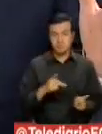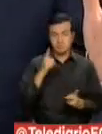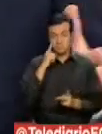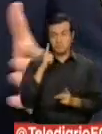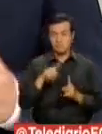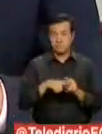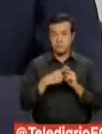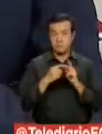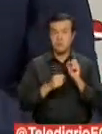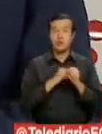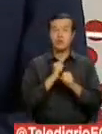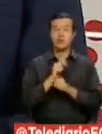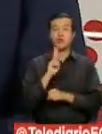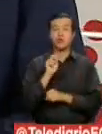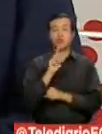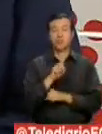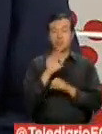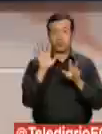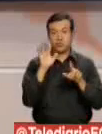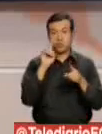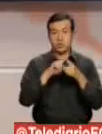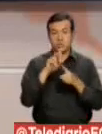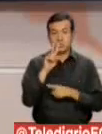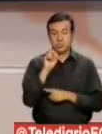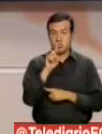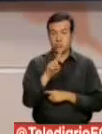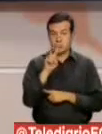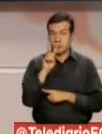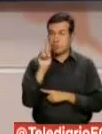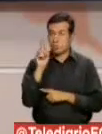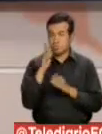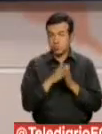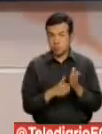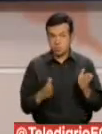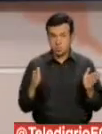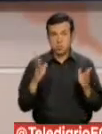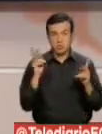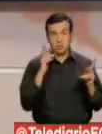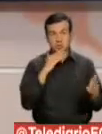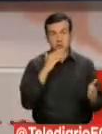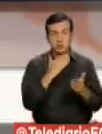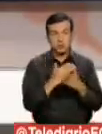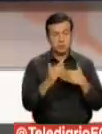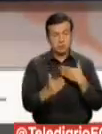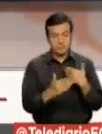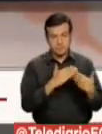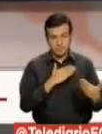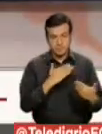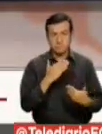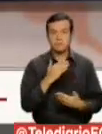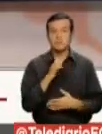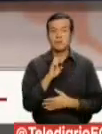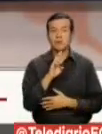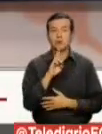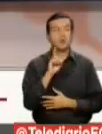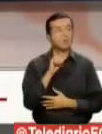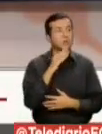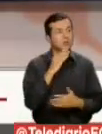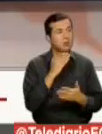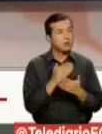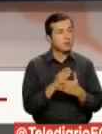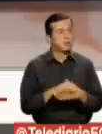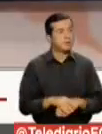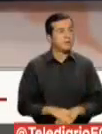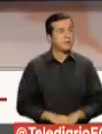vigente entre 2018 y 2021. Sí, muchas gracias la invitación, Eduardo. Bueno,